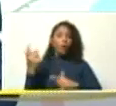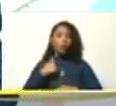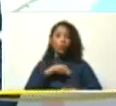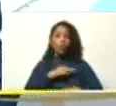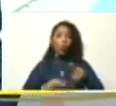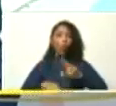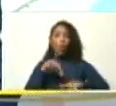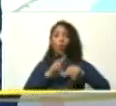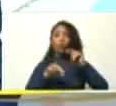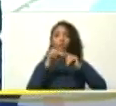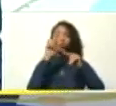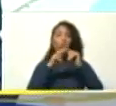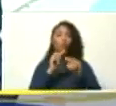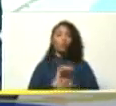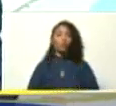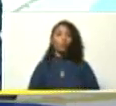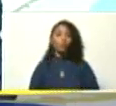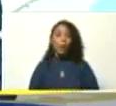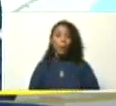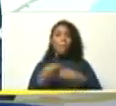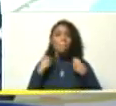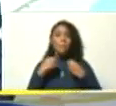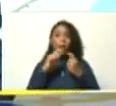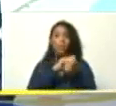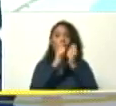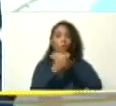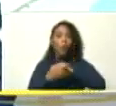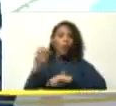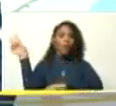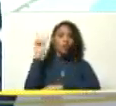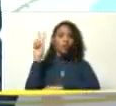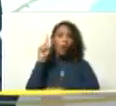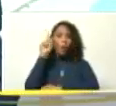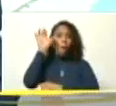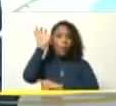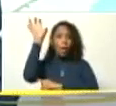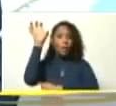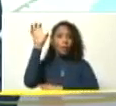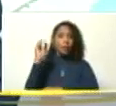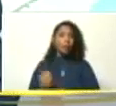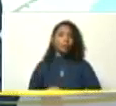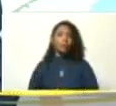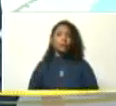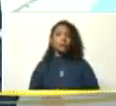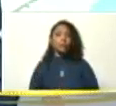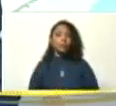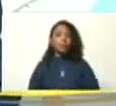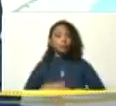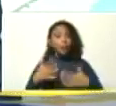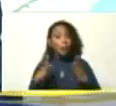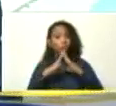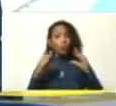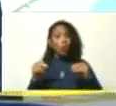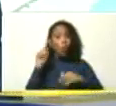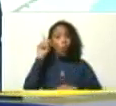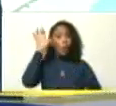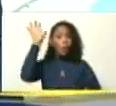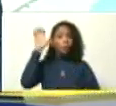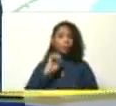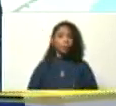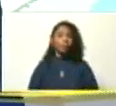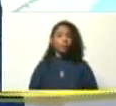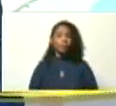construyendo para convertir a Venezuela en un país potencia es para todo un país.